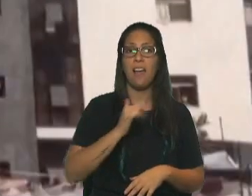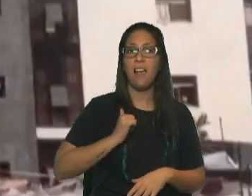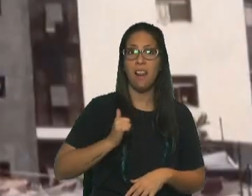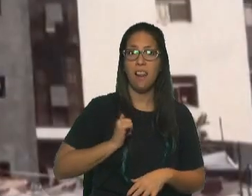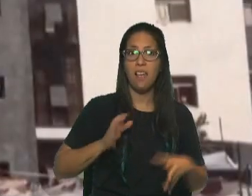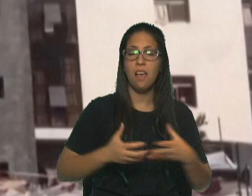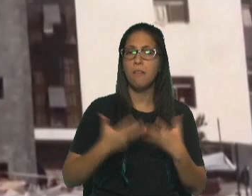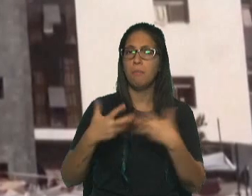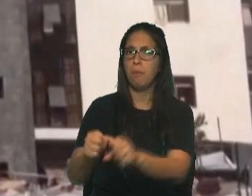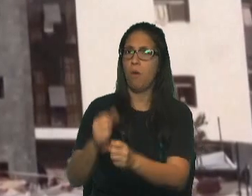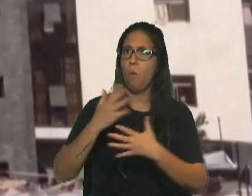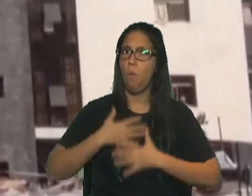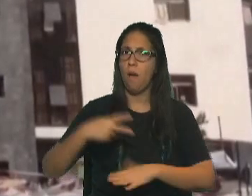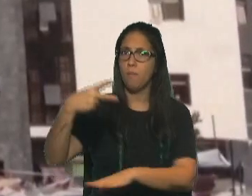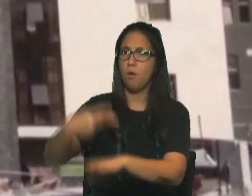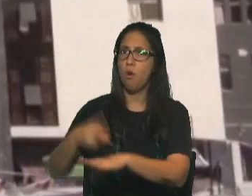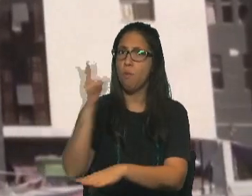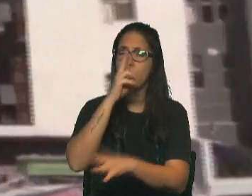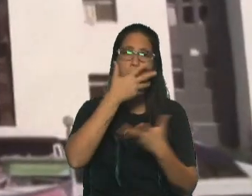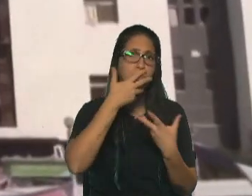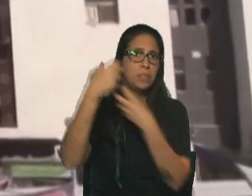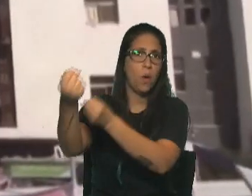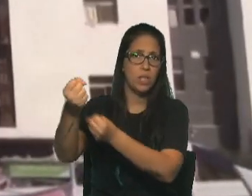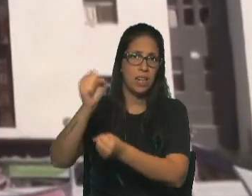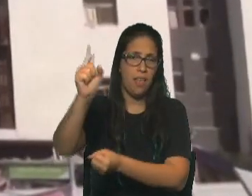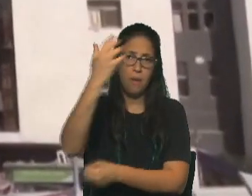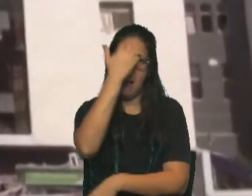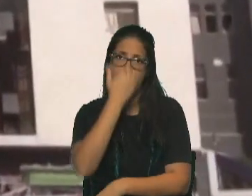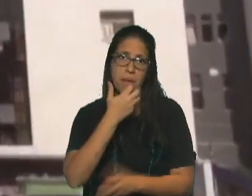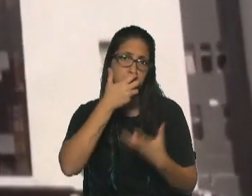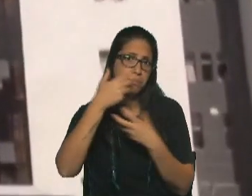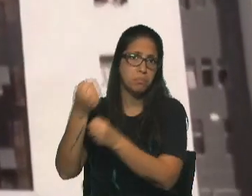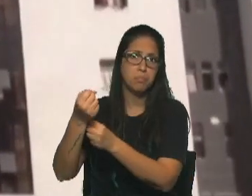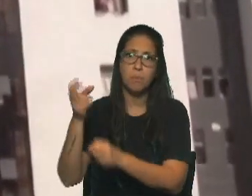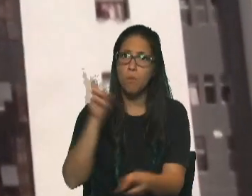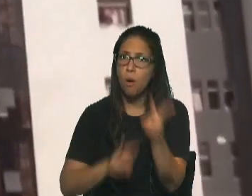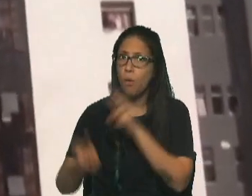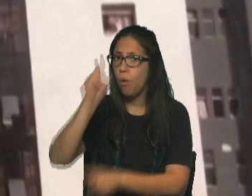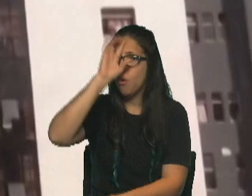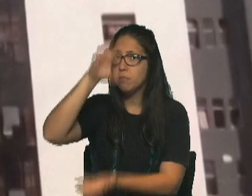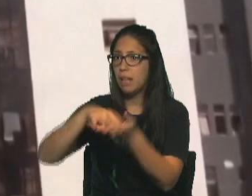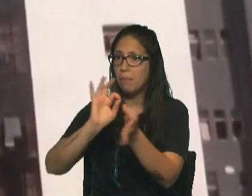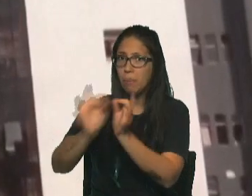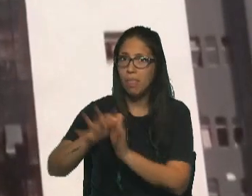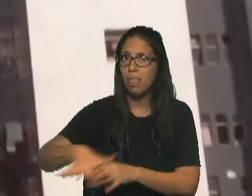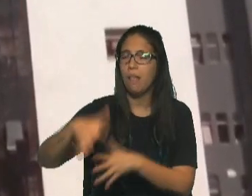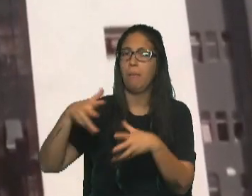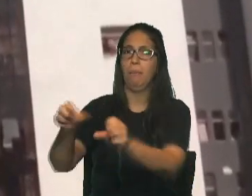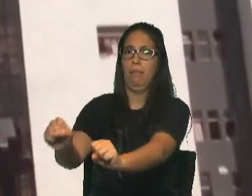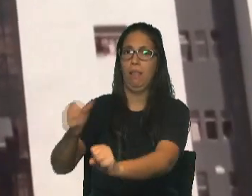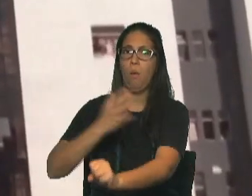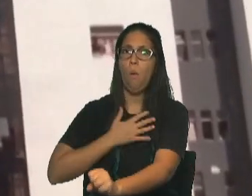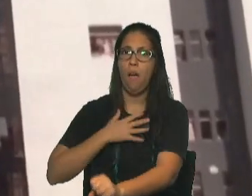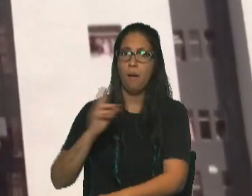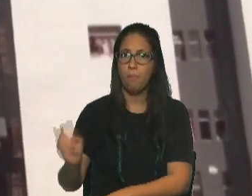segunda mujer que había estado retenida por Hamas durante una búsqueda cerca del hospital Al-Shifa en Gaza. Noa Marciano,